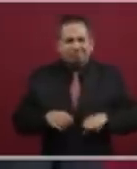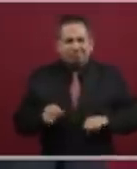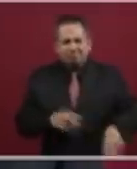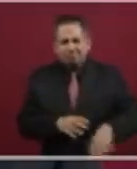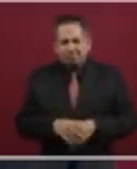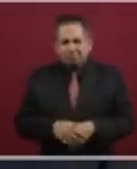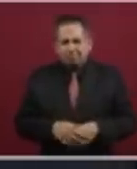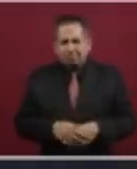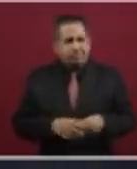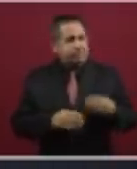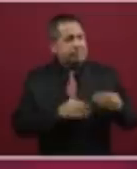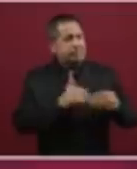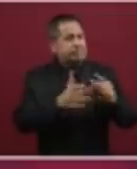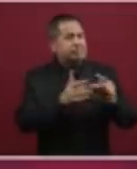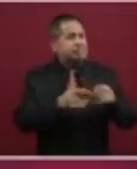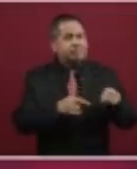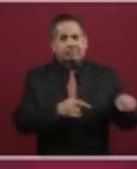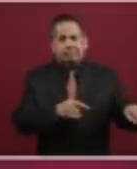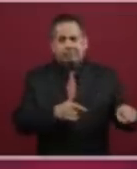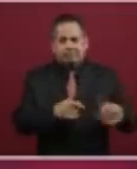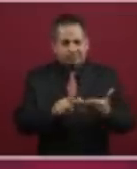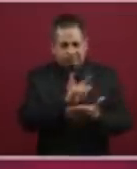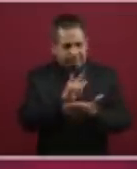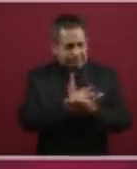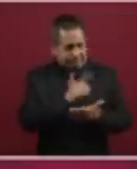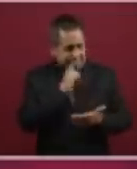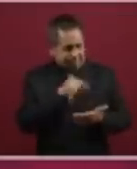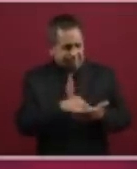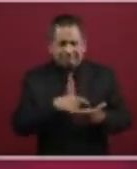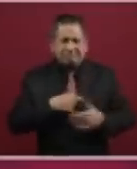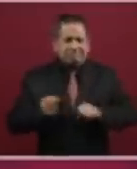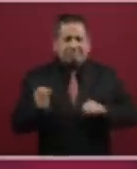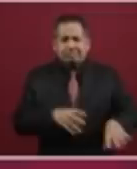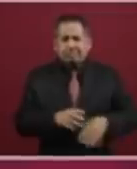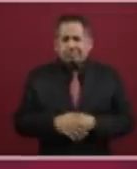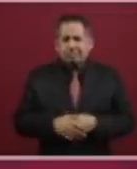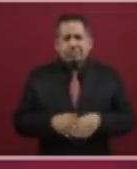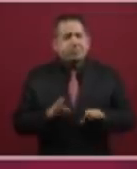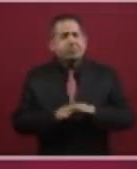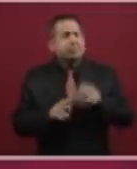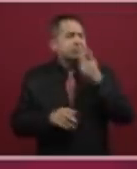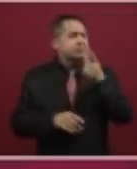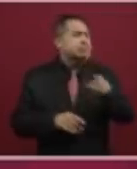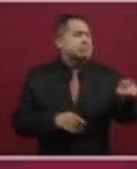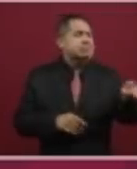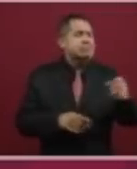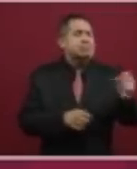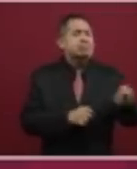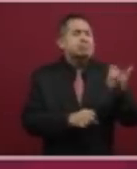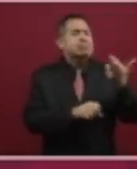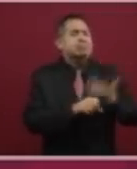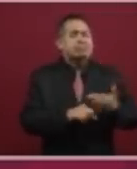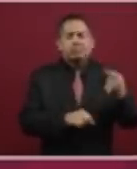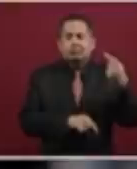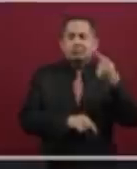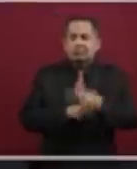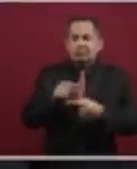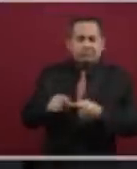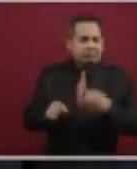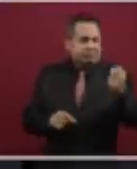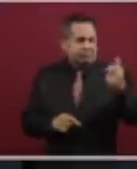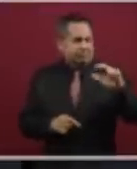por una disposición legal o por lo que dice una secretaría, aunque se trate de